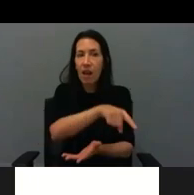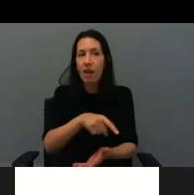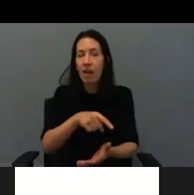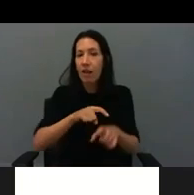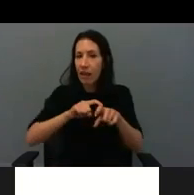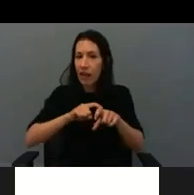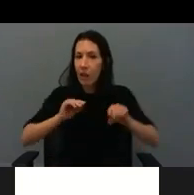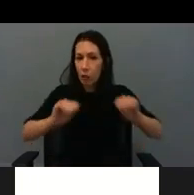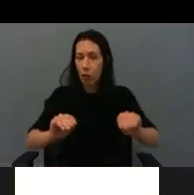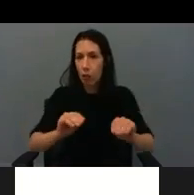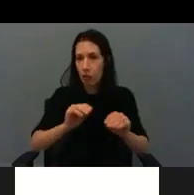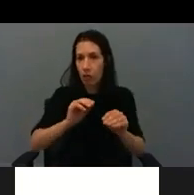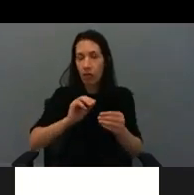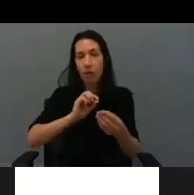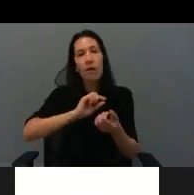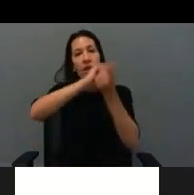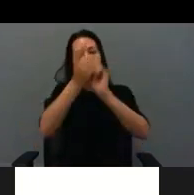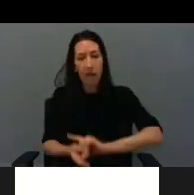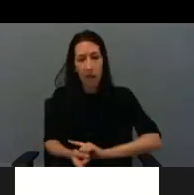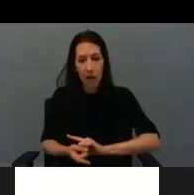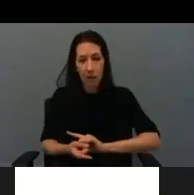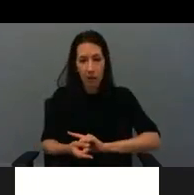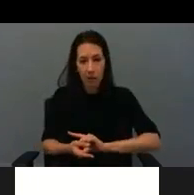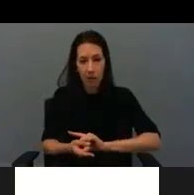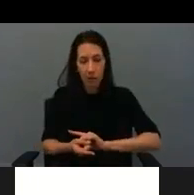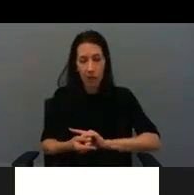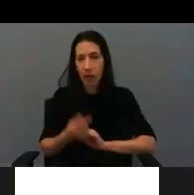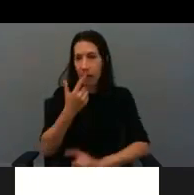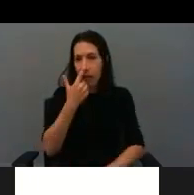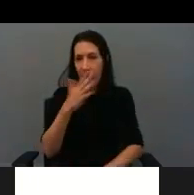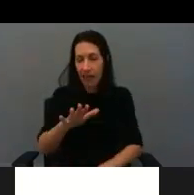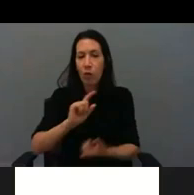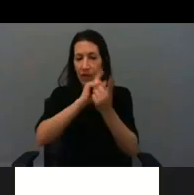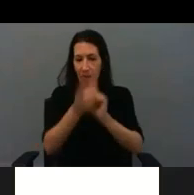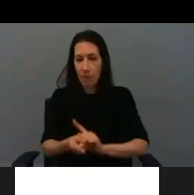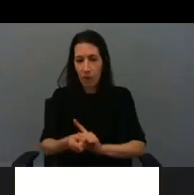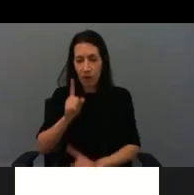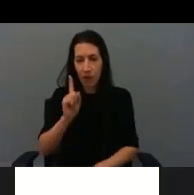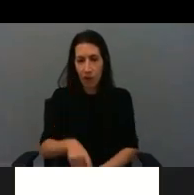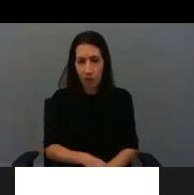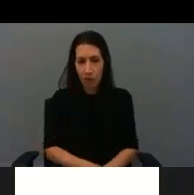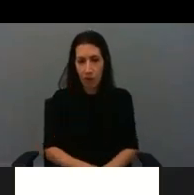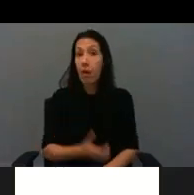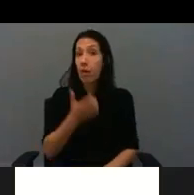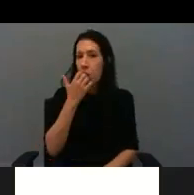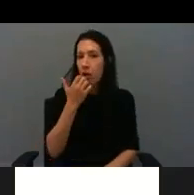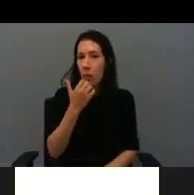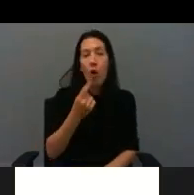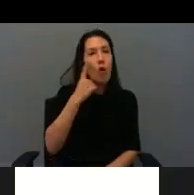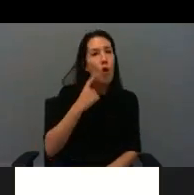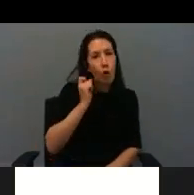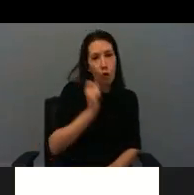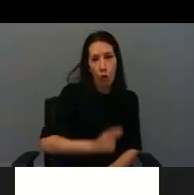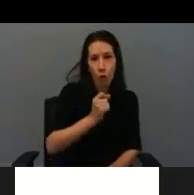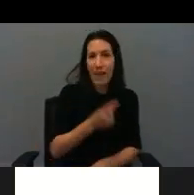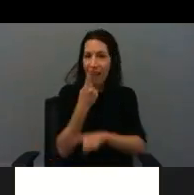que las podemos asociar perfectamente a actividades propias de un centro como este, que hay una rutina diferente a la que puede haber en